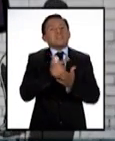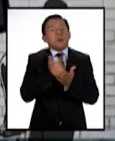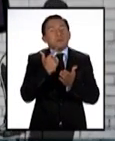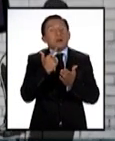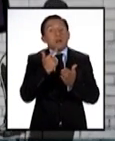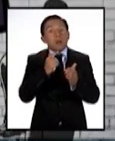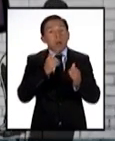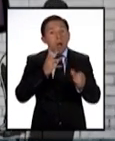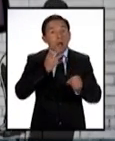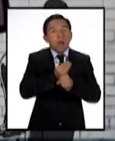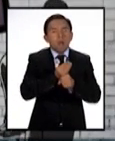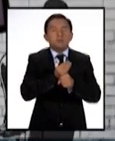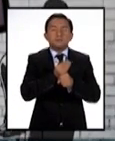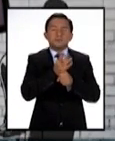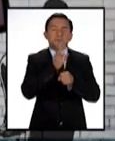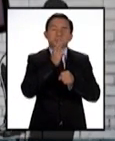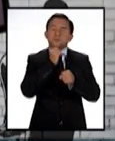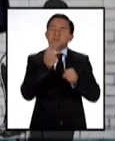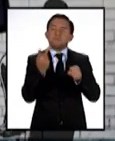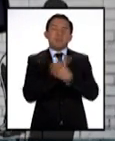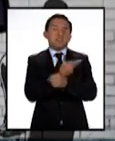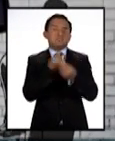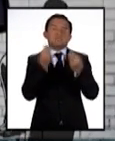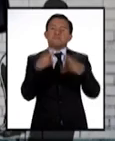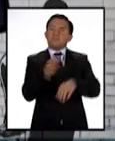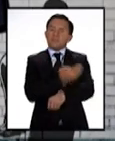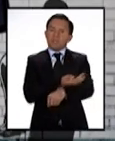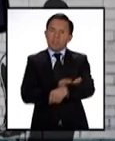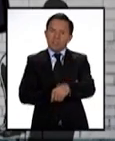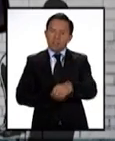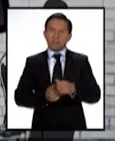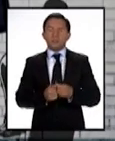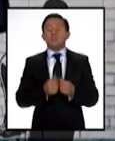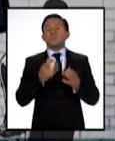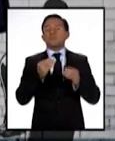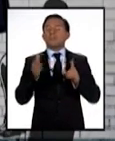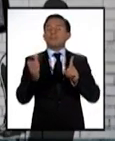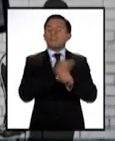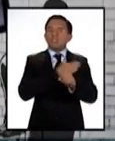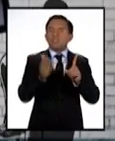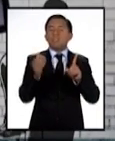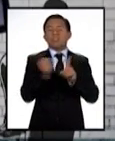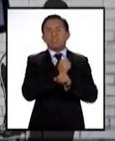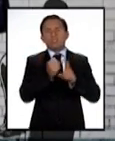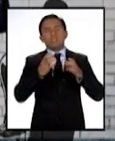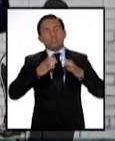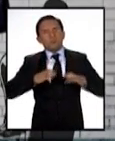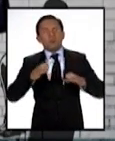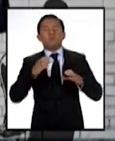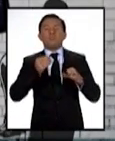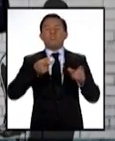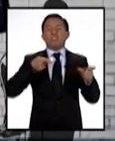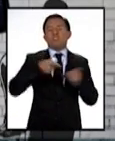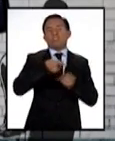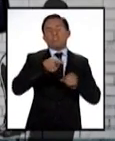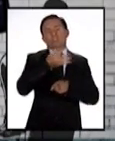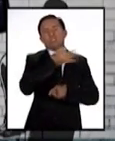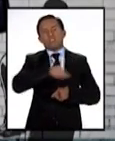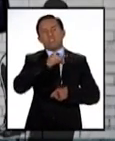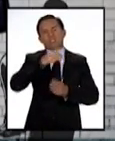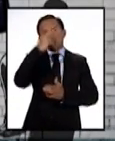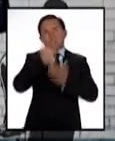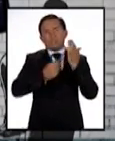violencia, agresiones físicas, verbales y psicológicas. La violencia, el acoso que puede llegar a